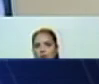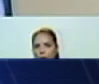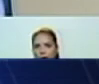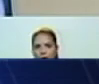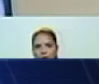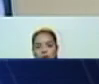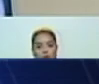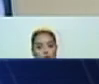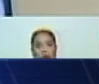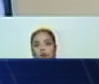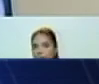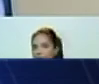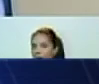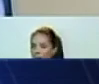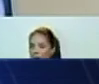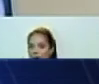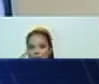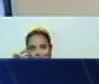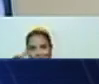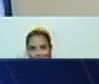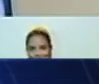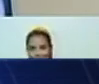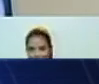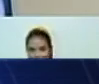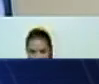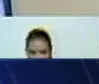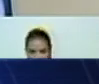se han prestado también para esta